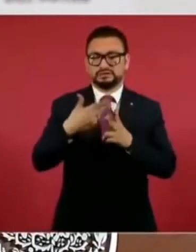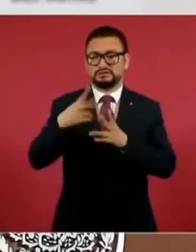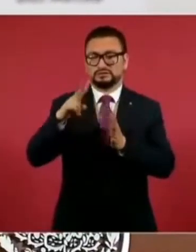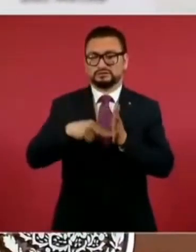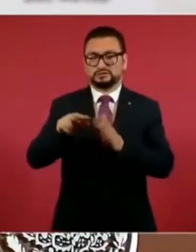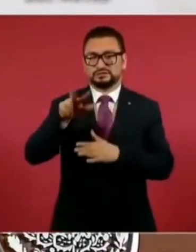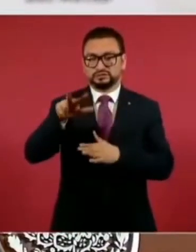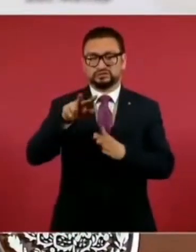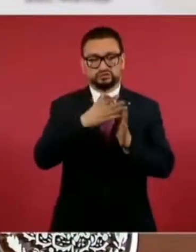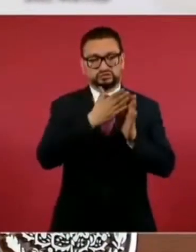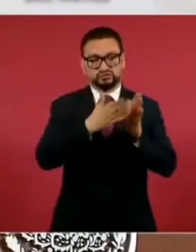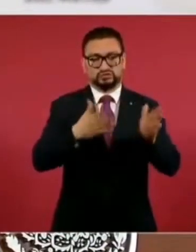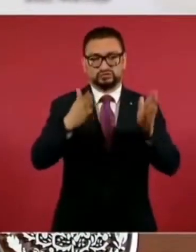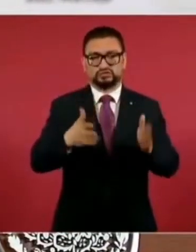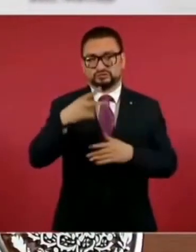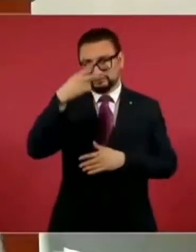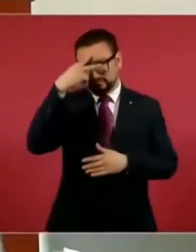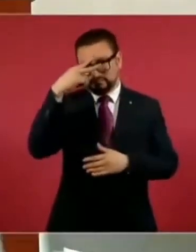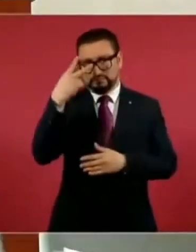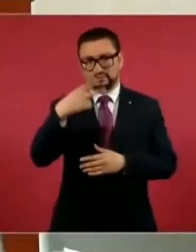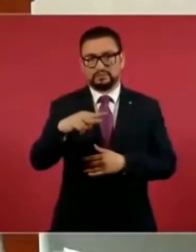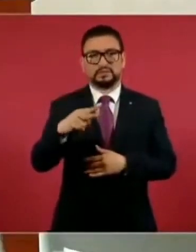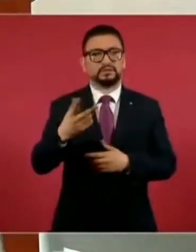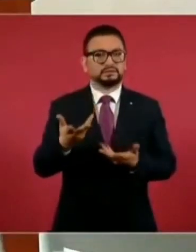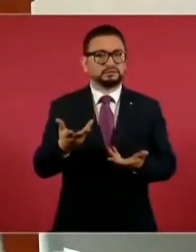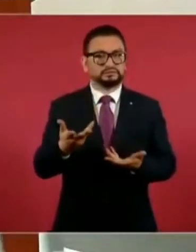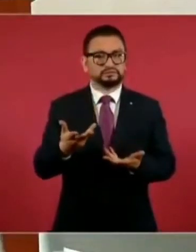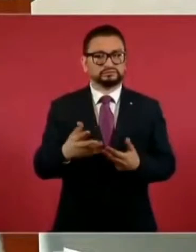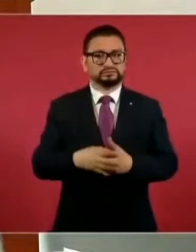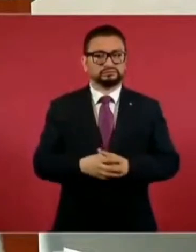2018, México no